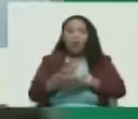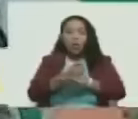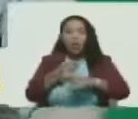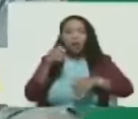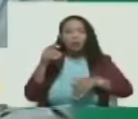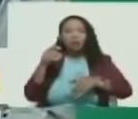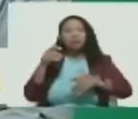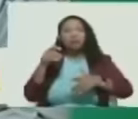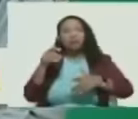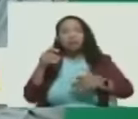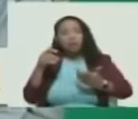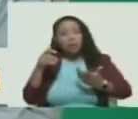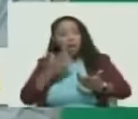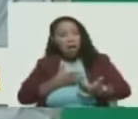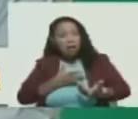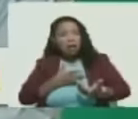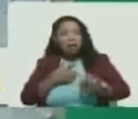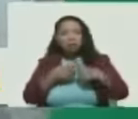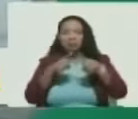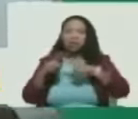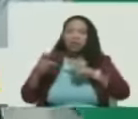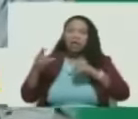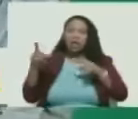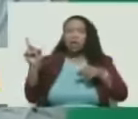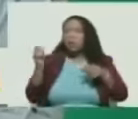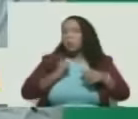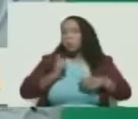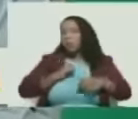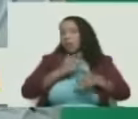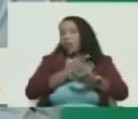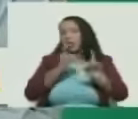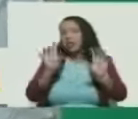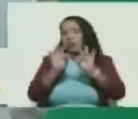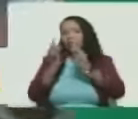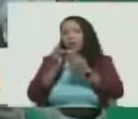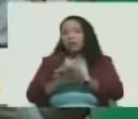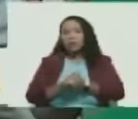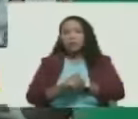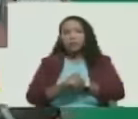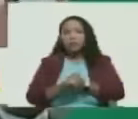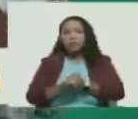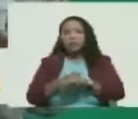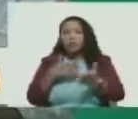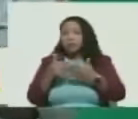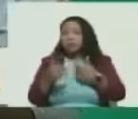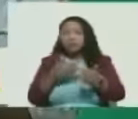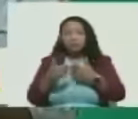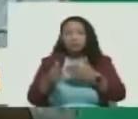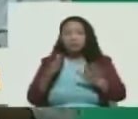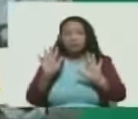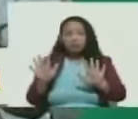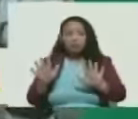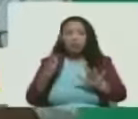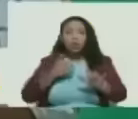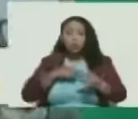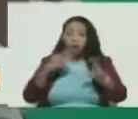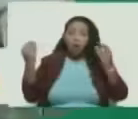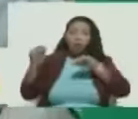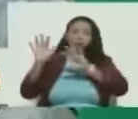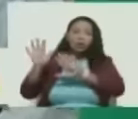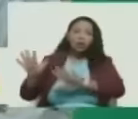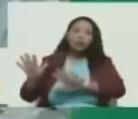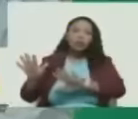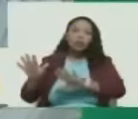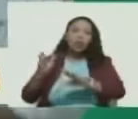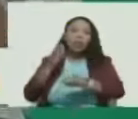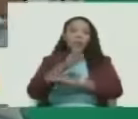pensemos distinto, como es natural en cualquier democracia, en cualquier familia, independientemente de eso, en esto coincidimos. Vayamos juntos a dar un